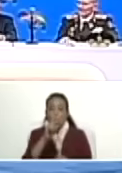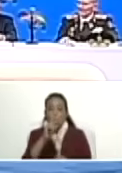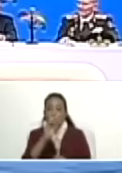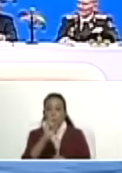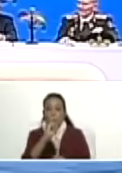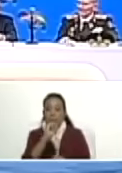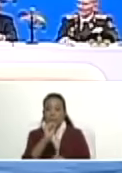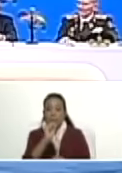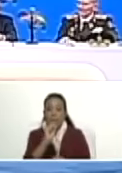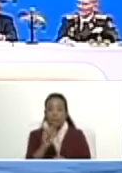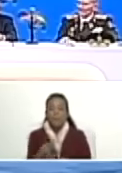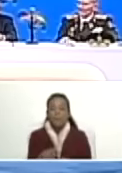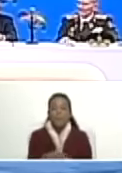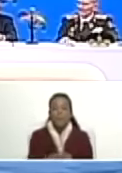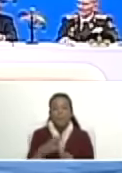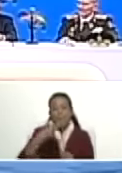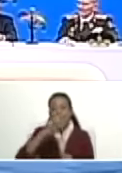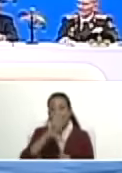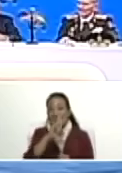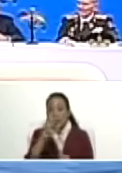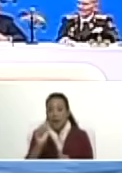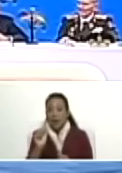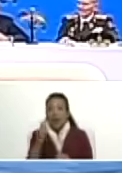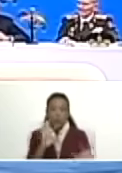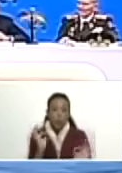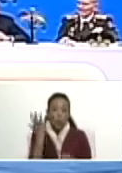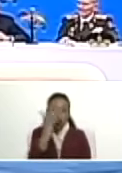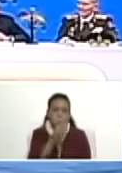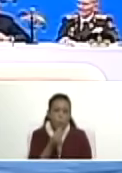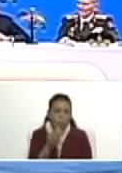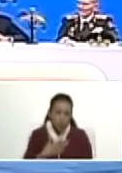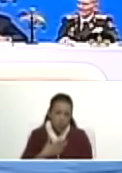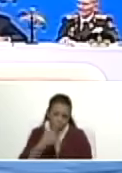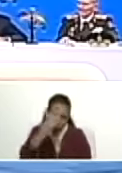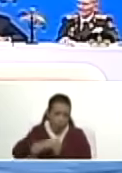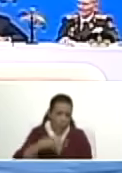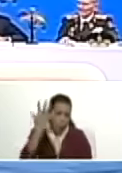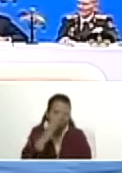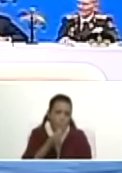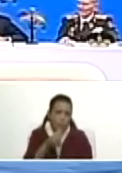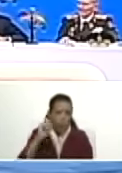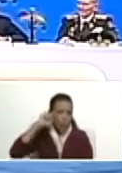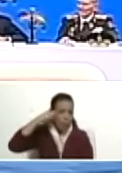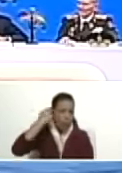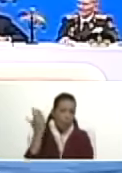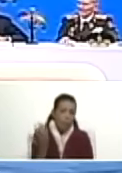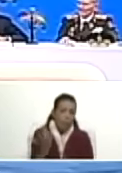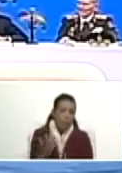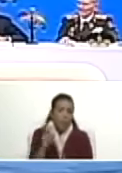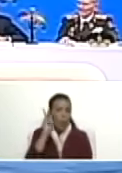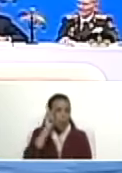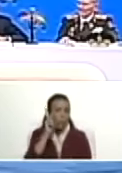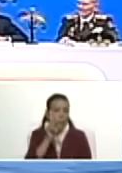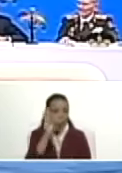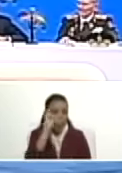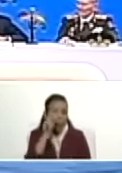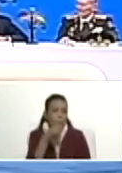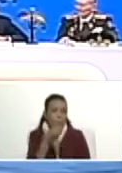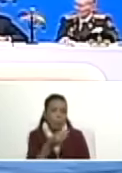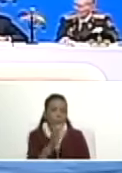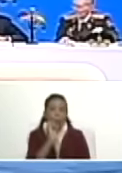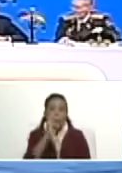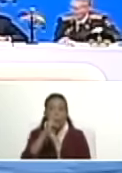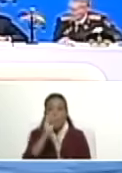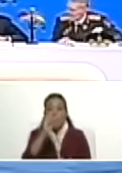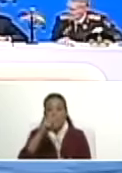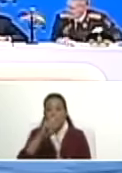Campins. Lo recuerdo porque ya estaba yo jovencito y recuerdo, profesor maestro Pompeyo